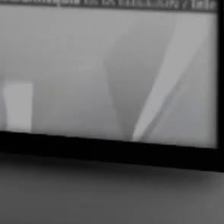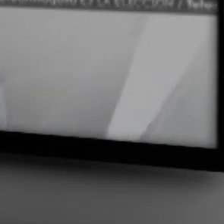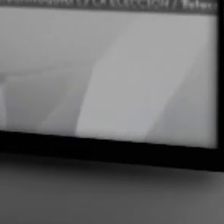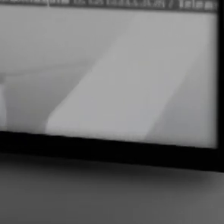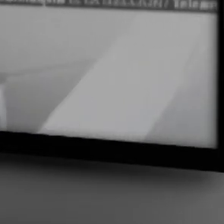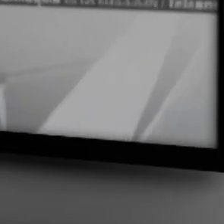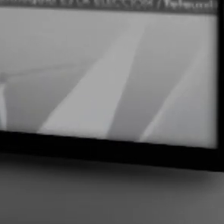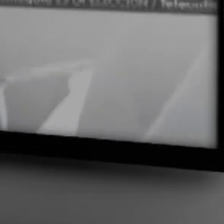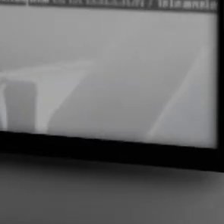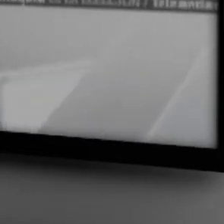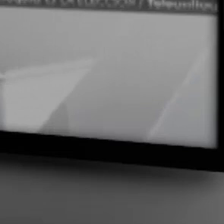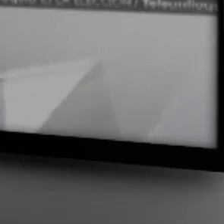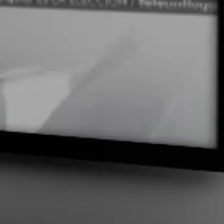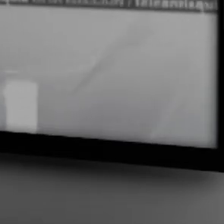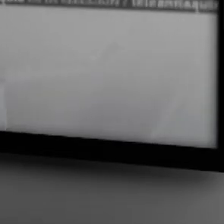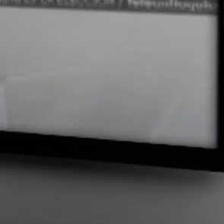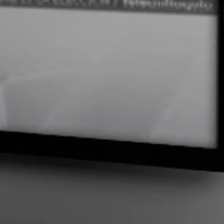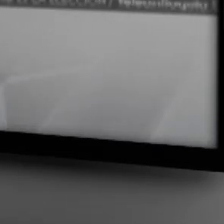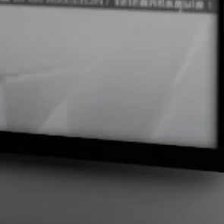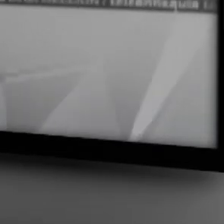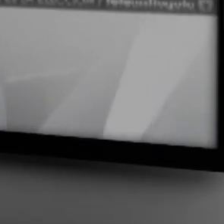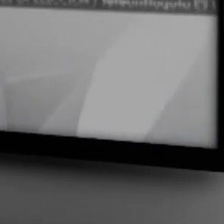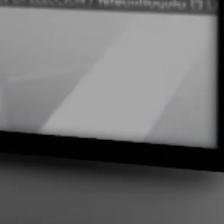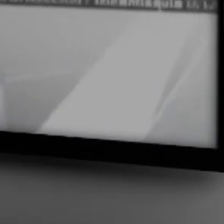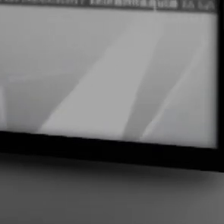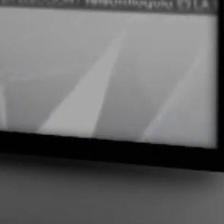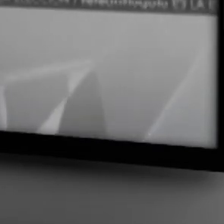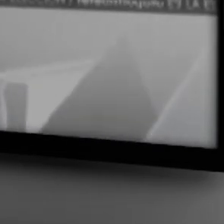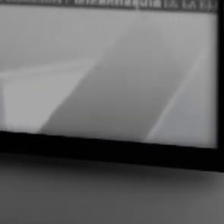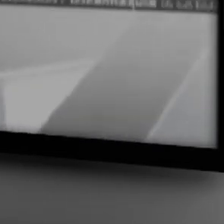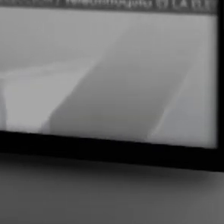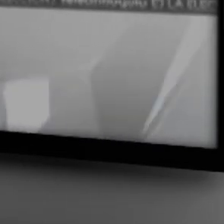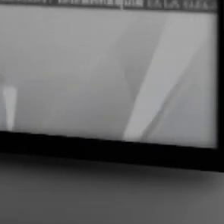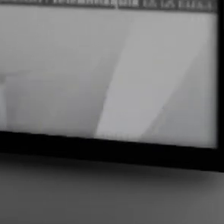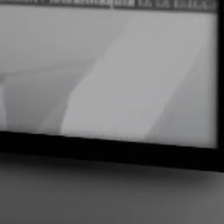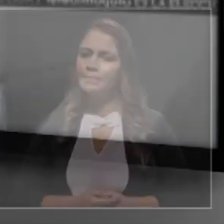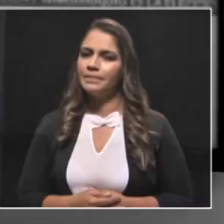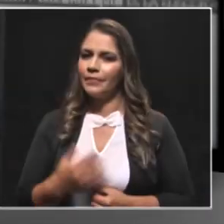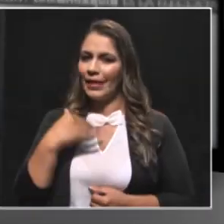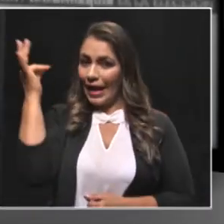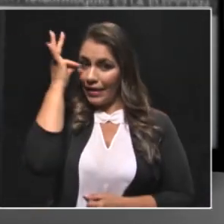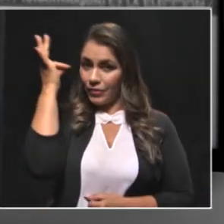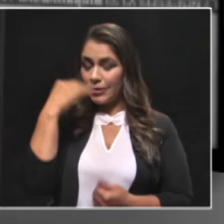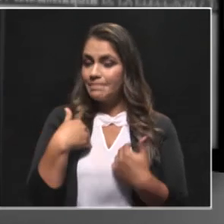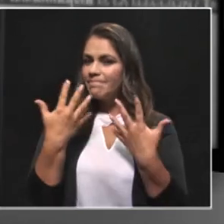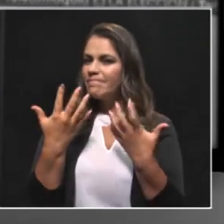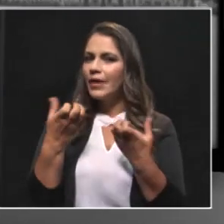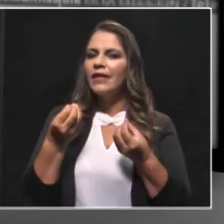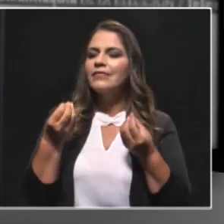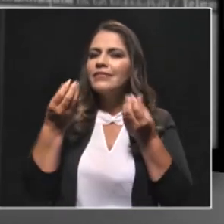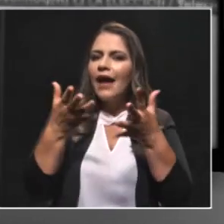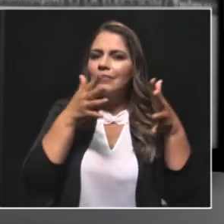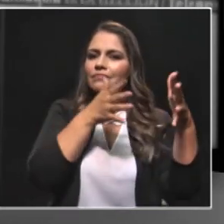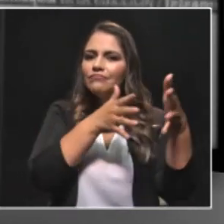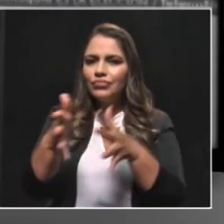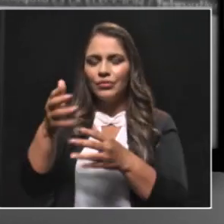gobernador, alcaldes, concejales, diputados y ustedes tienen la palabra. Queremos en Teleantioquia de Elección entregarles herramienta, información